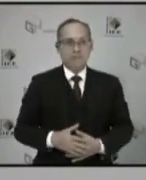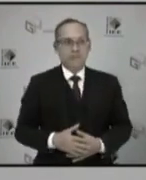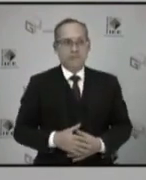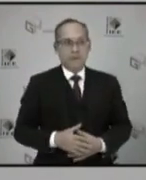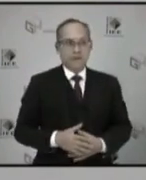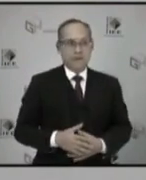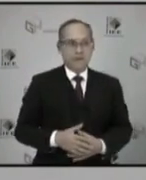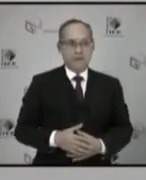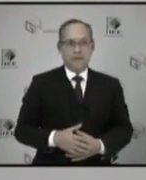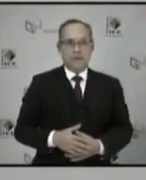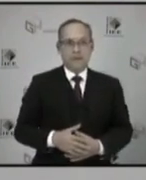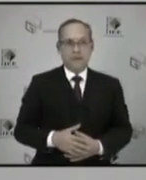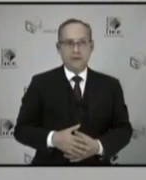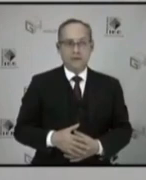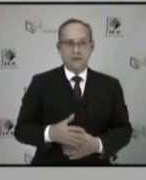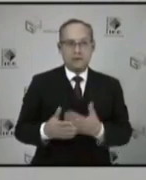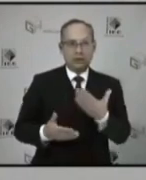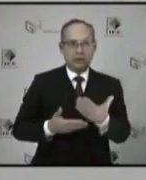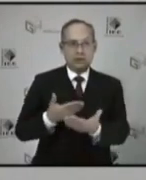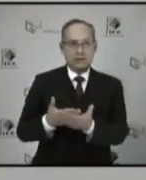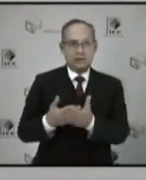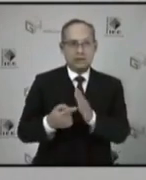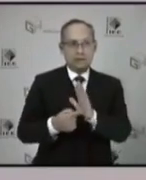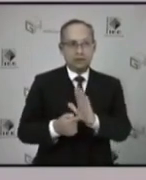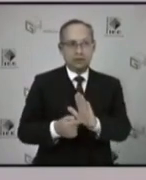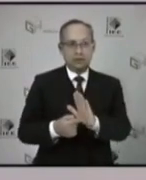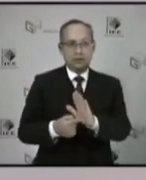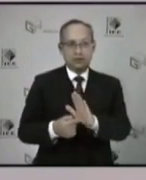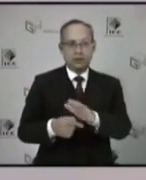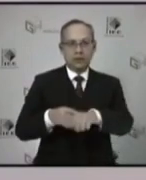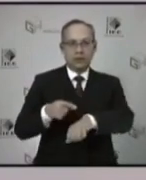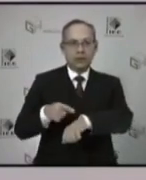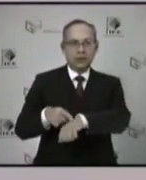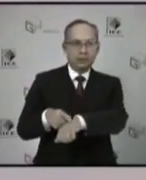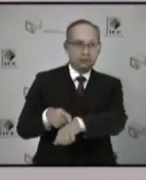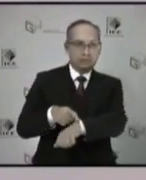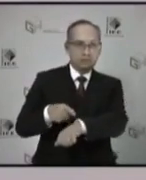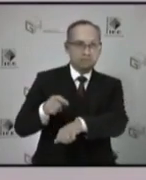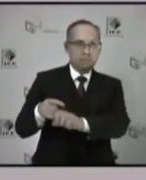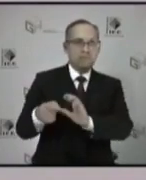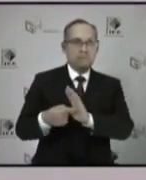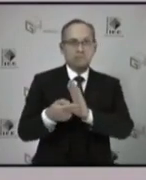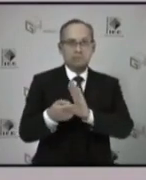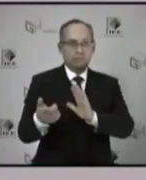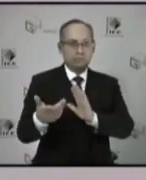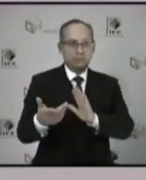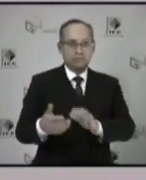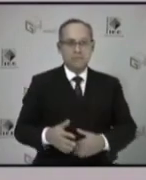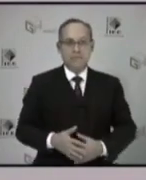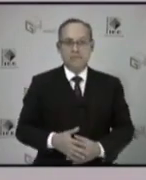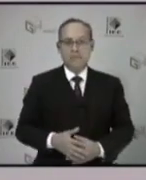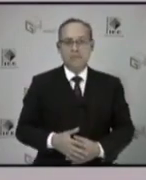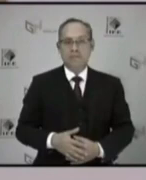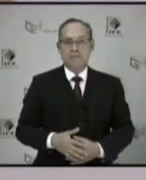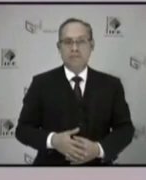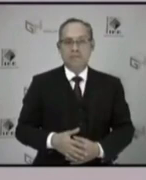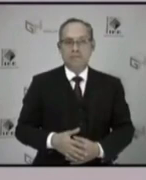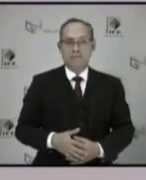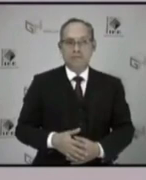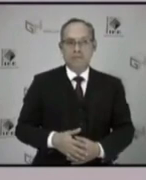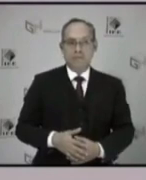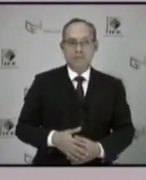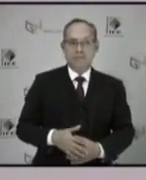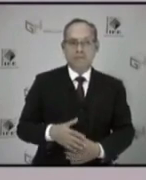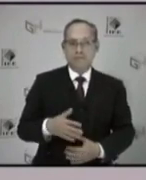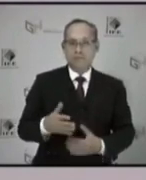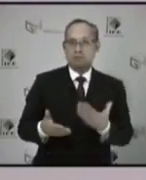¿Ninguno quiere hablar? Candidato, le queda tiempo. Muchas gracias. Yo les pediría que se serenen, porque luego por eso no